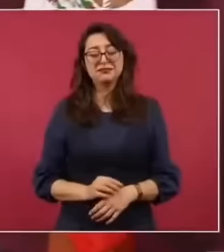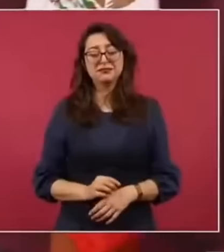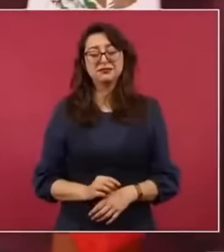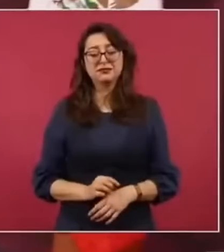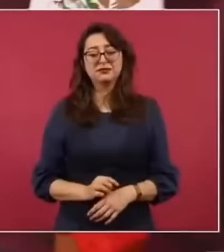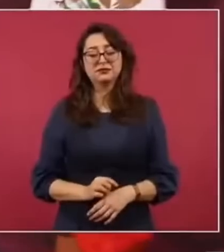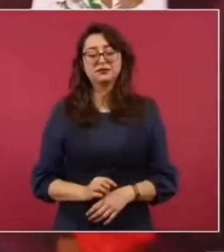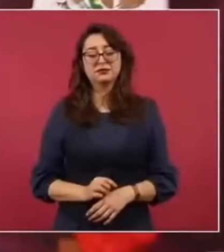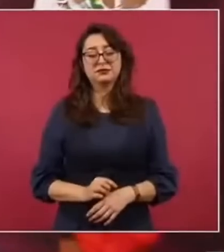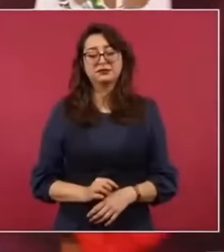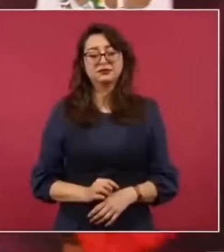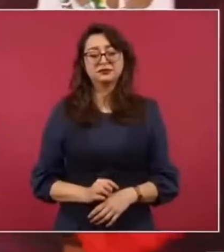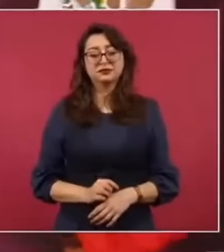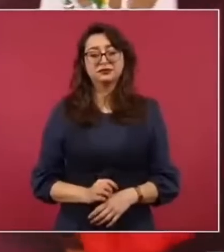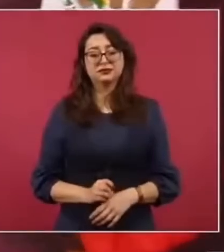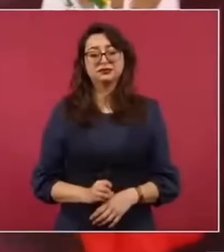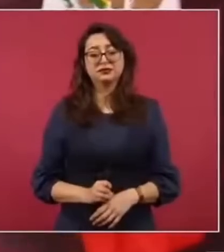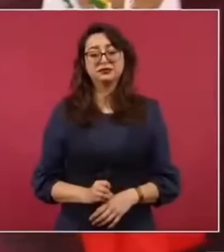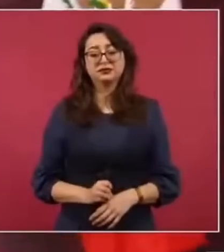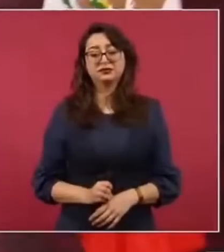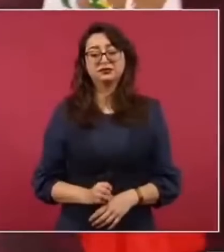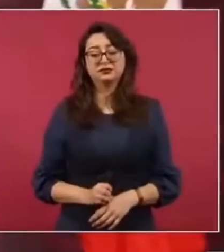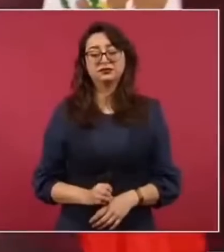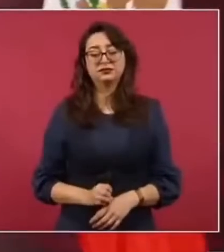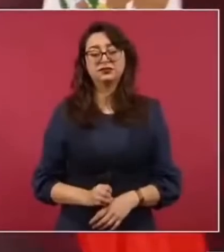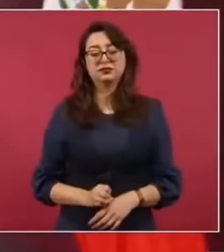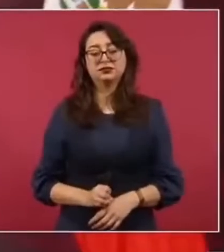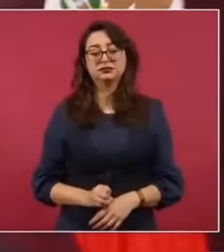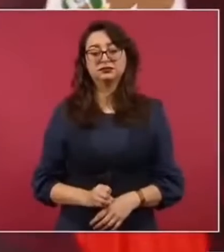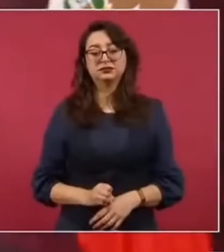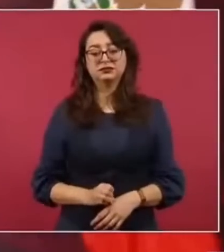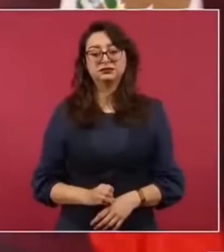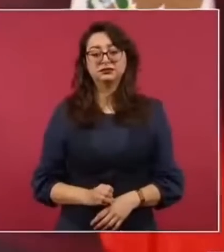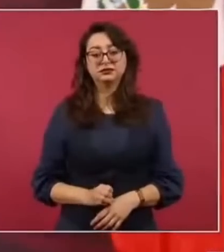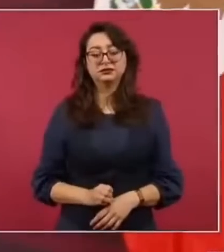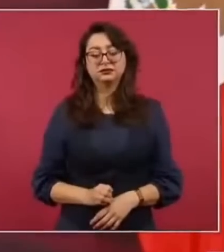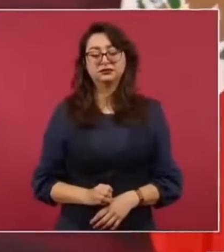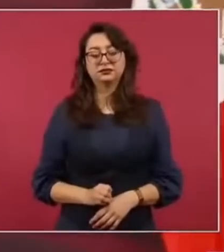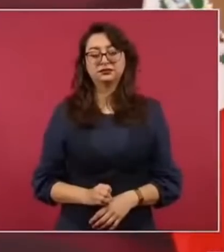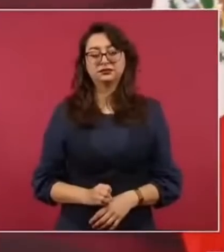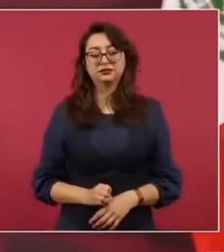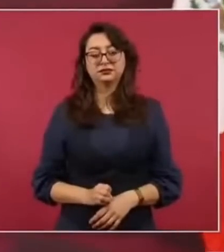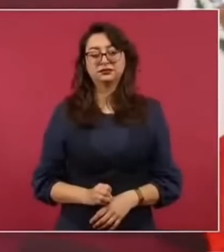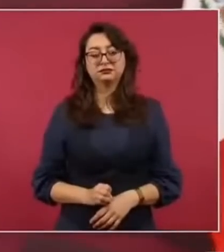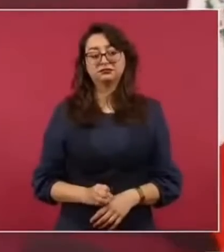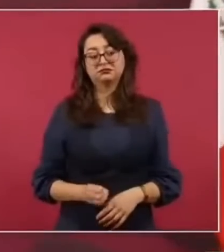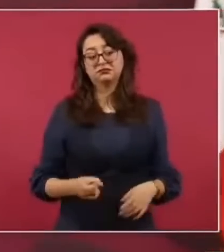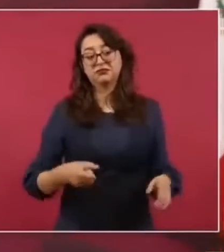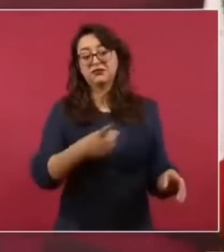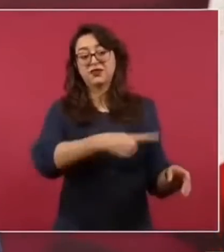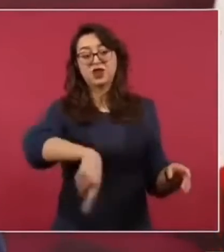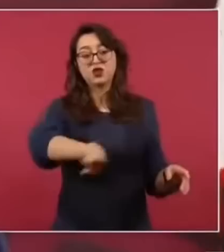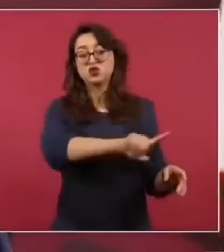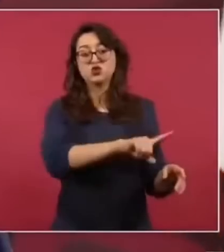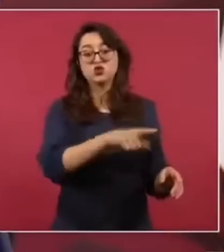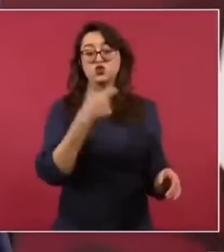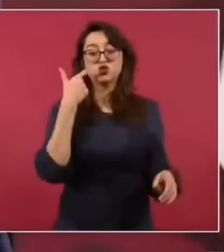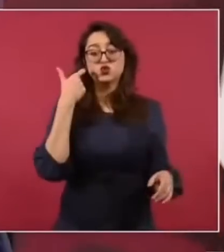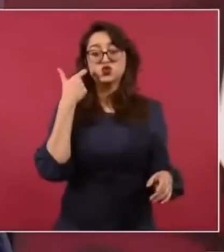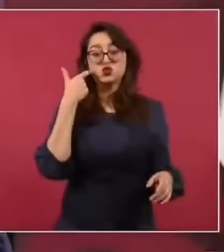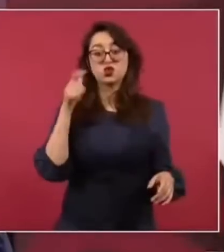Como se diría coloquialmente, aunque no les guste a los que quieren una